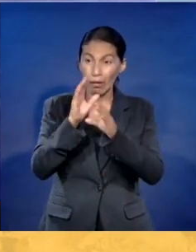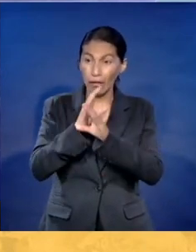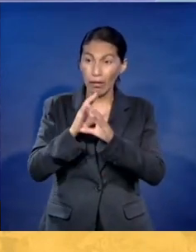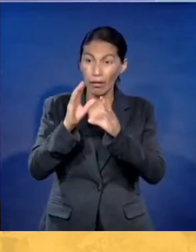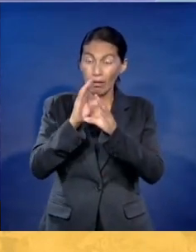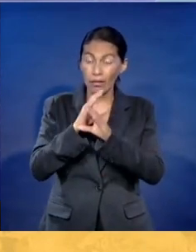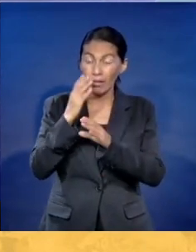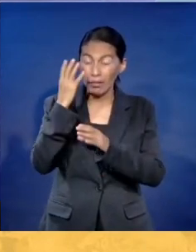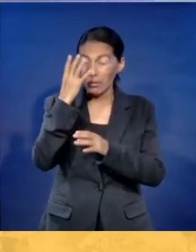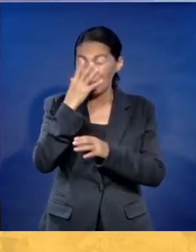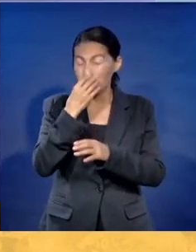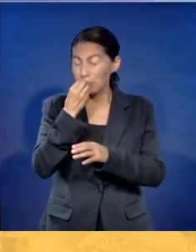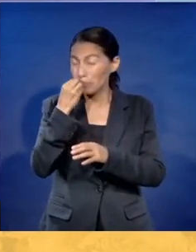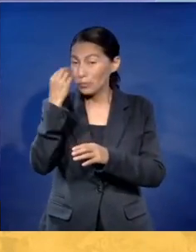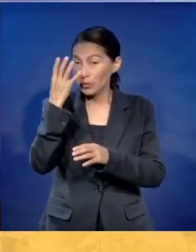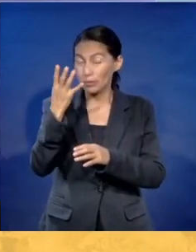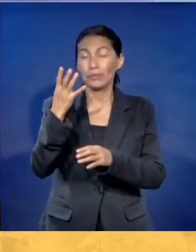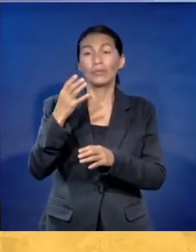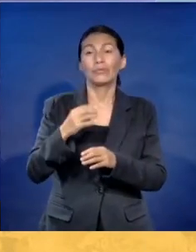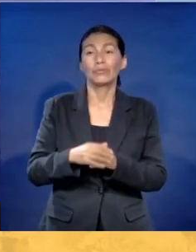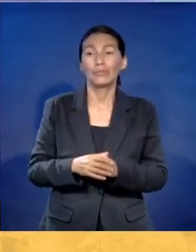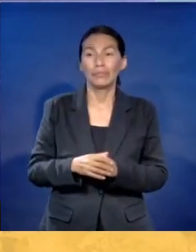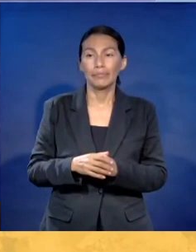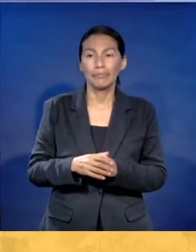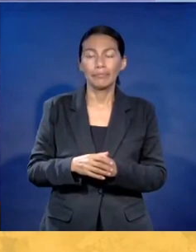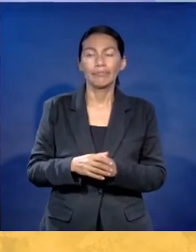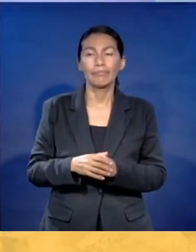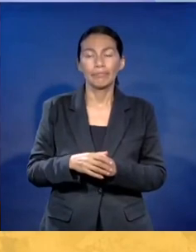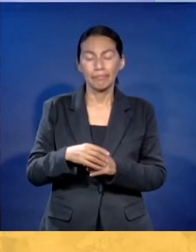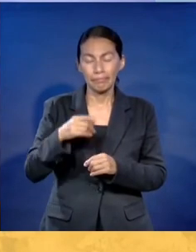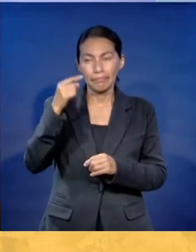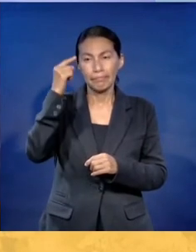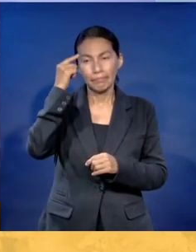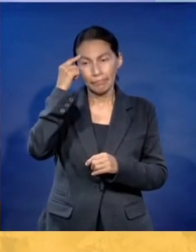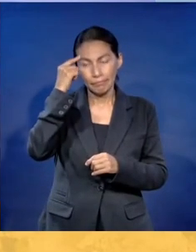Los Ángeles y empieza